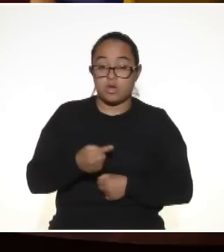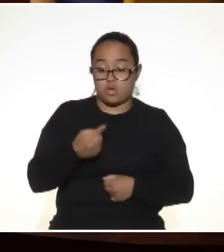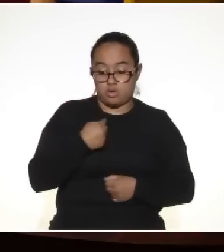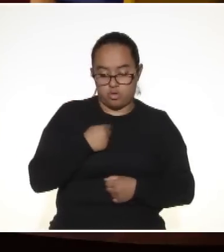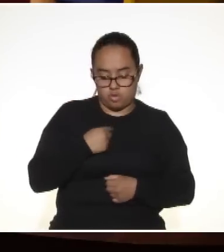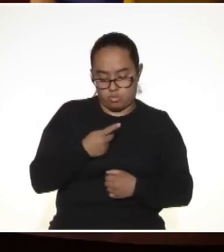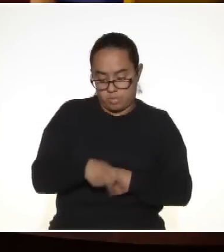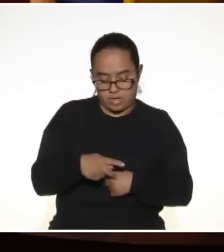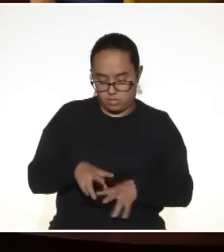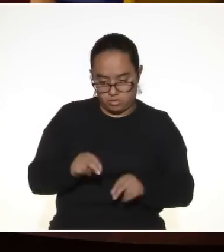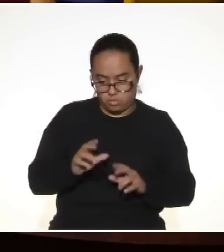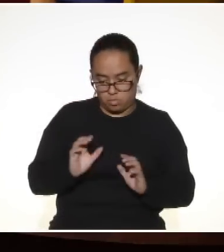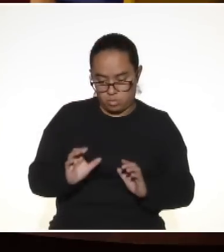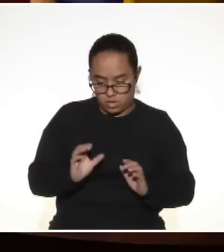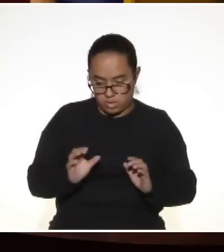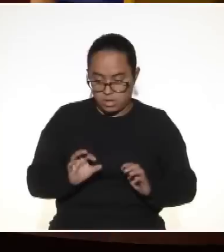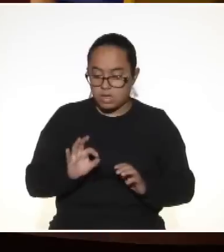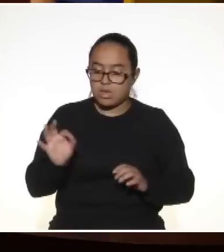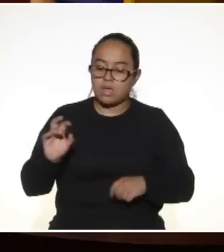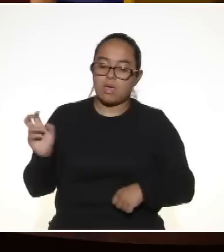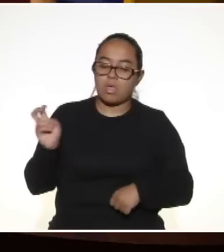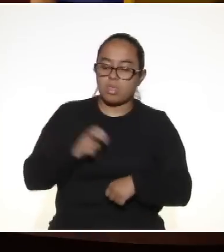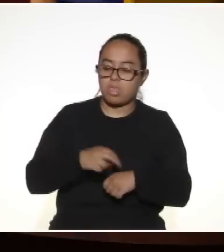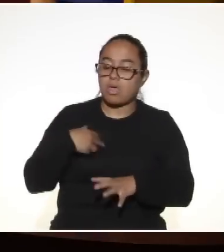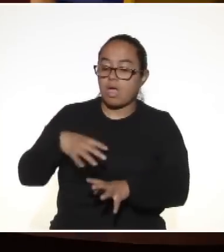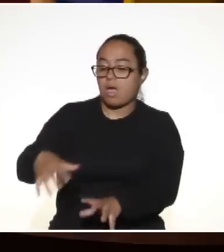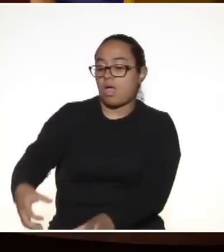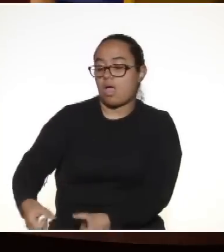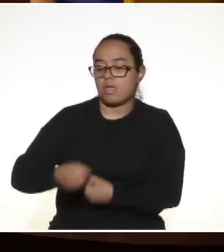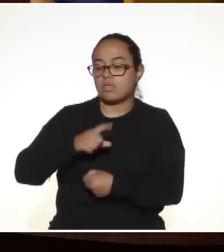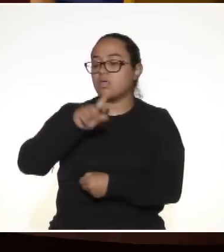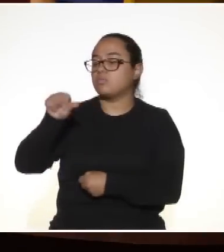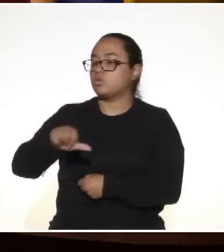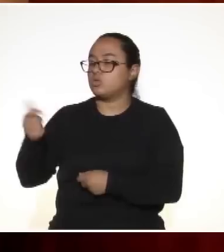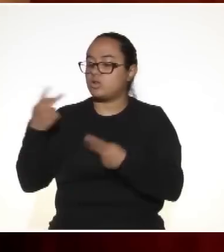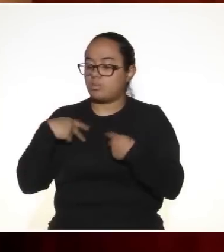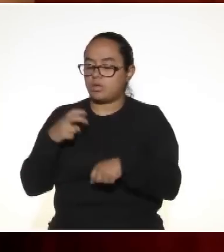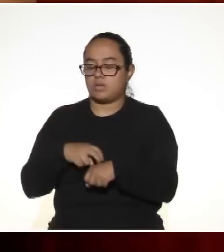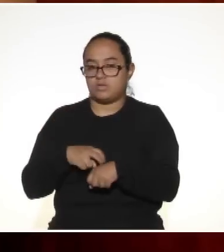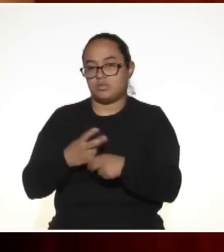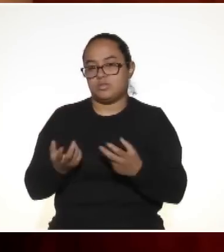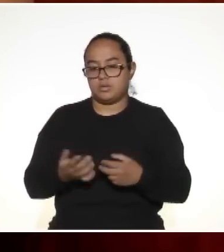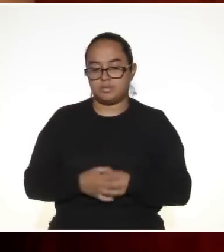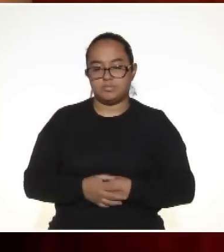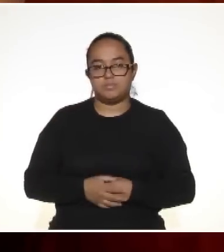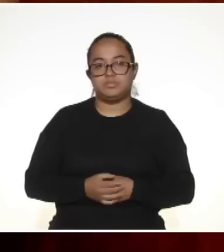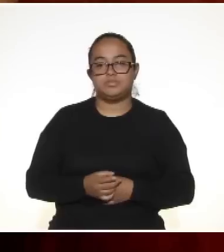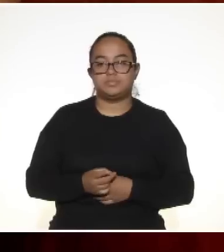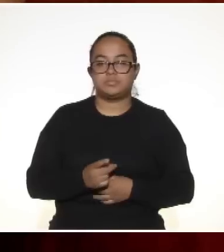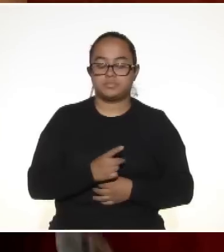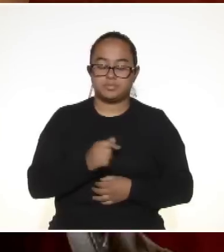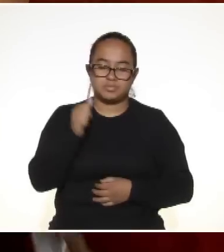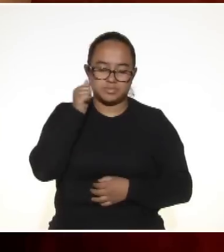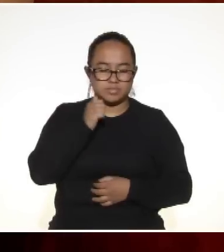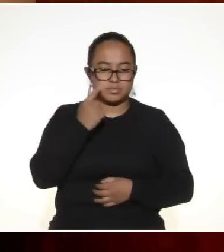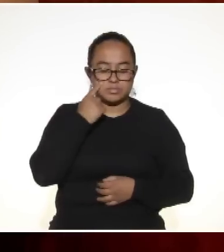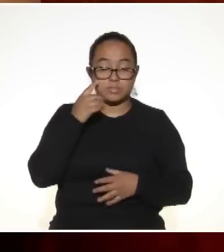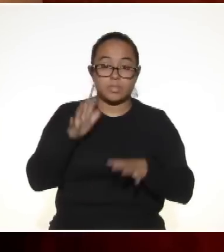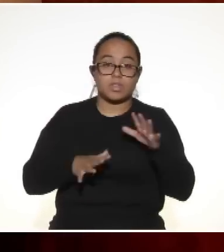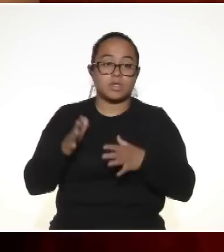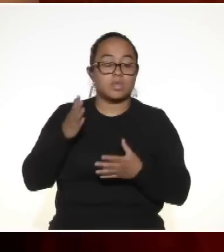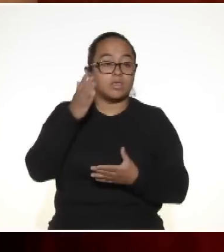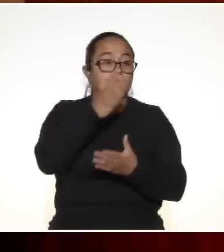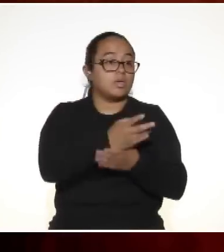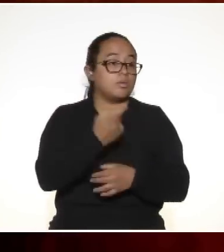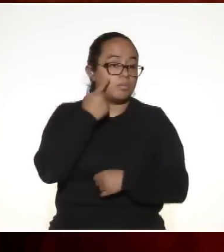Pues Exacto. una víbora de Sí, no, cascabel claro. te acaba de morder a alguien, no la voy a tratar de atrapar. Dentro de lo posible, ¿no? Algo súper frecuente es que lleguen y me